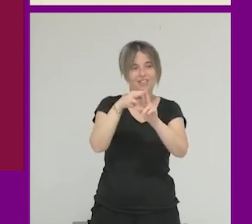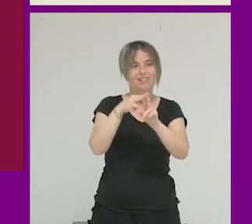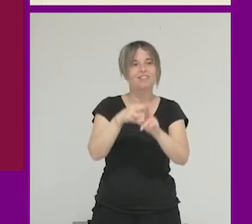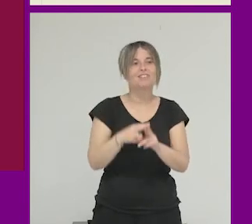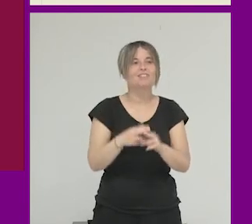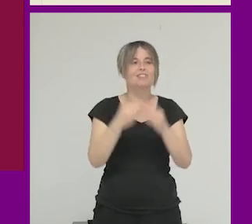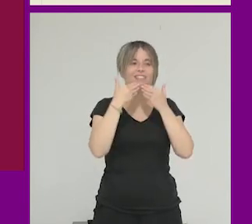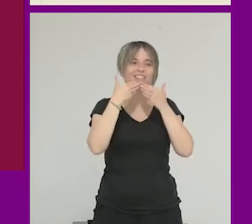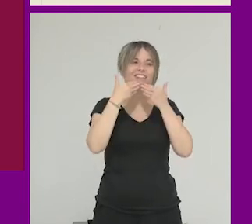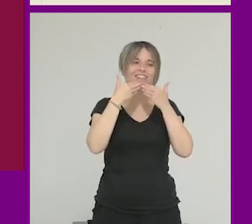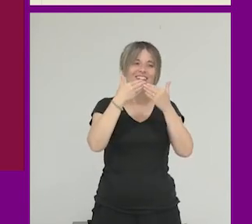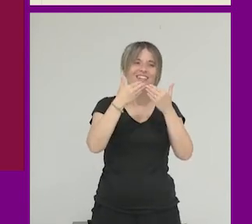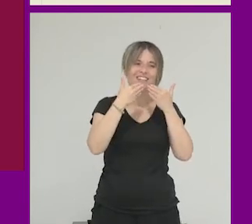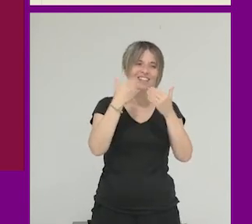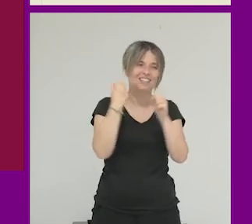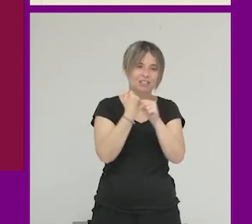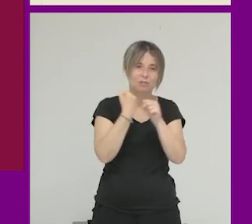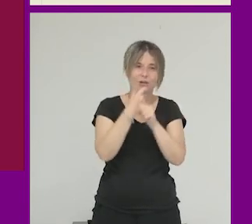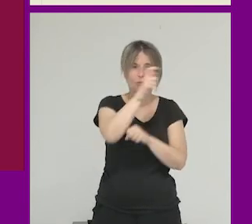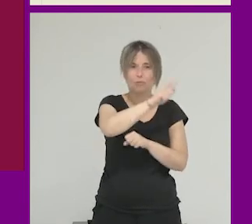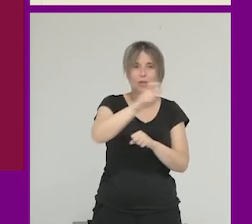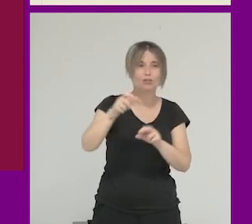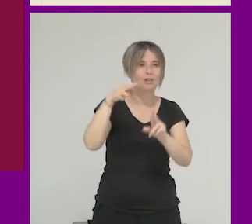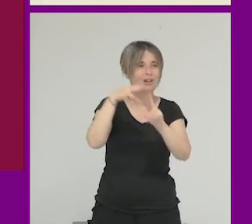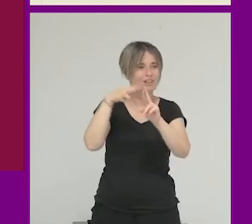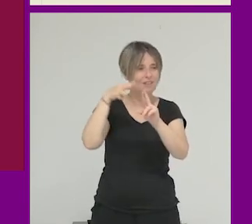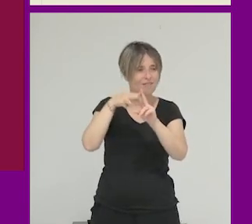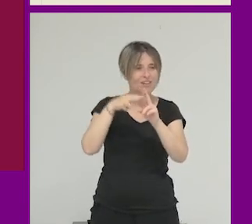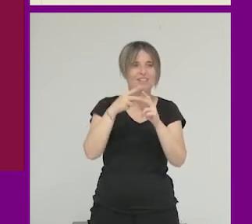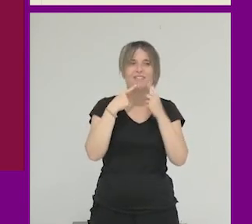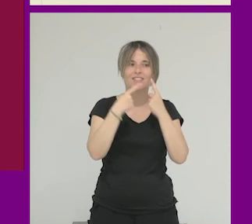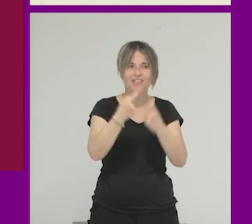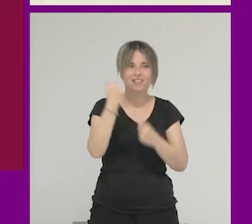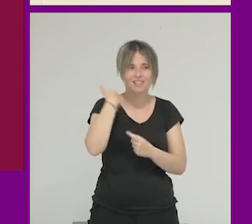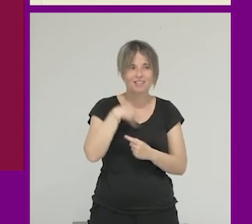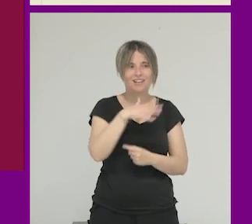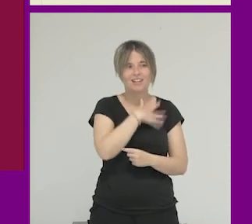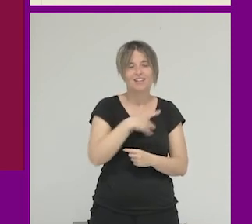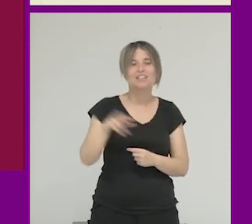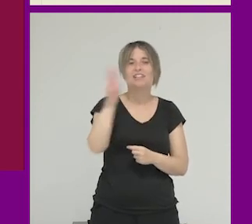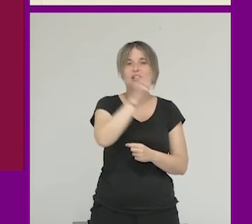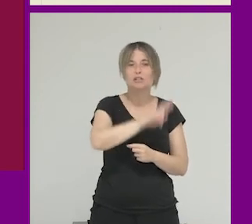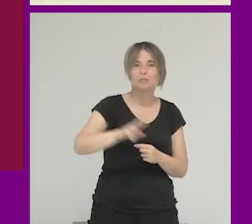diet, niretzako izan direla kriston erreferenteak, eta nirekin ja bete dutela